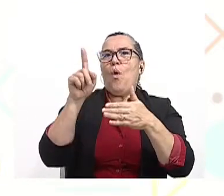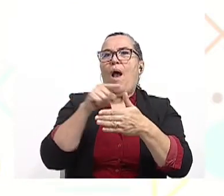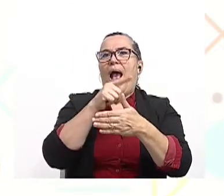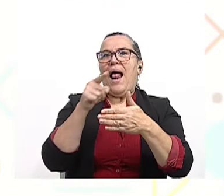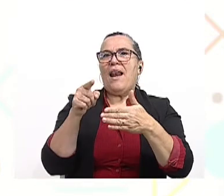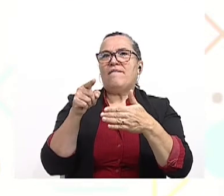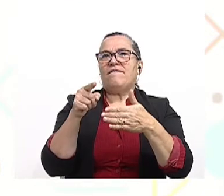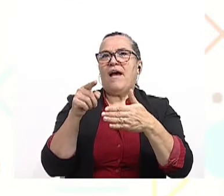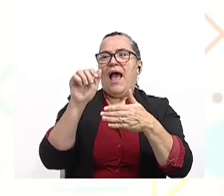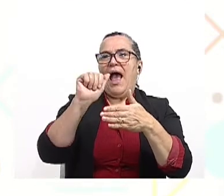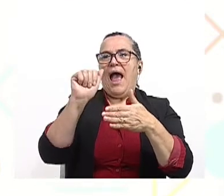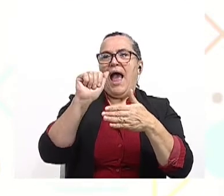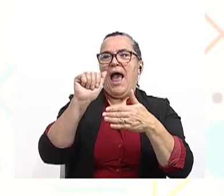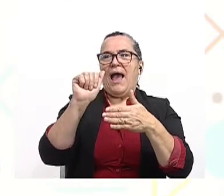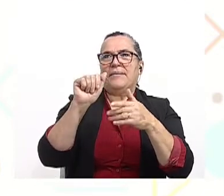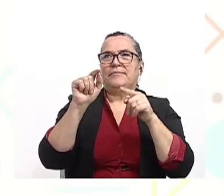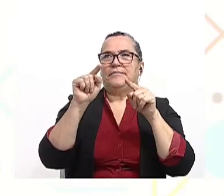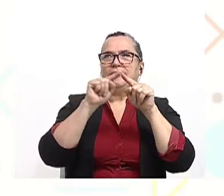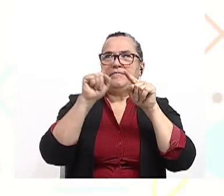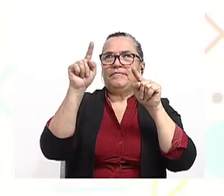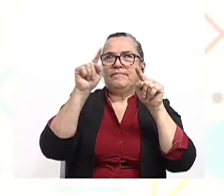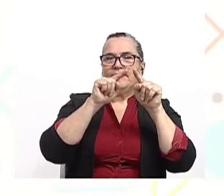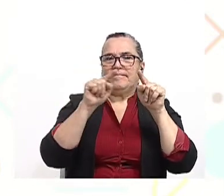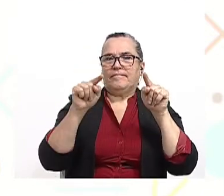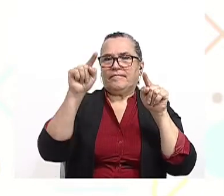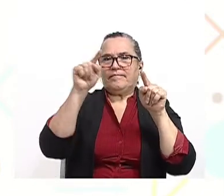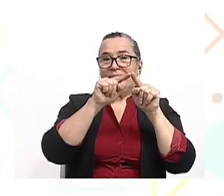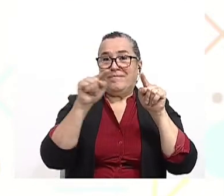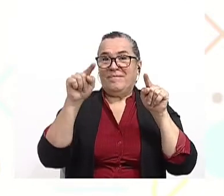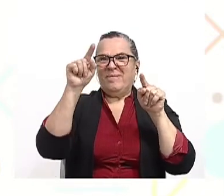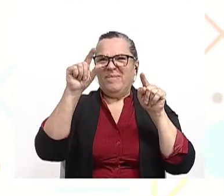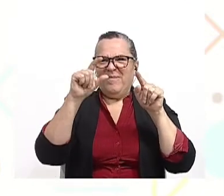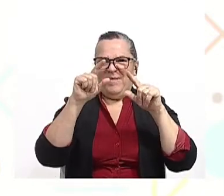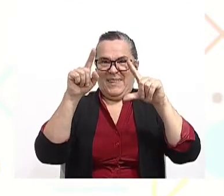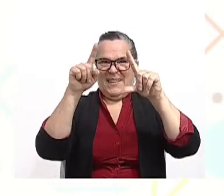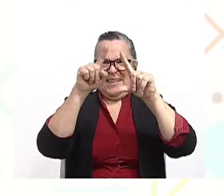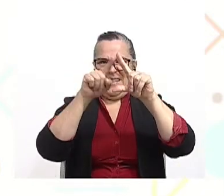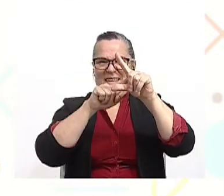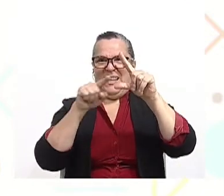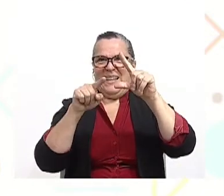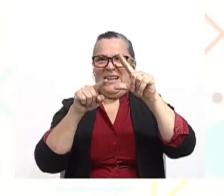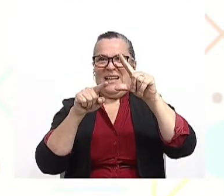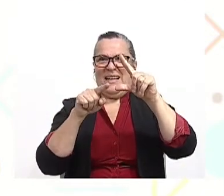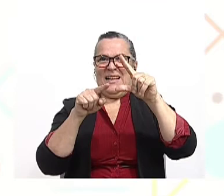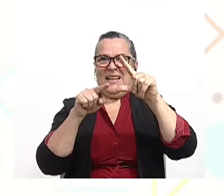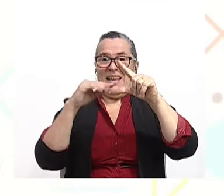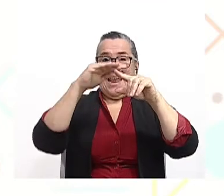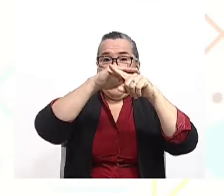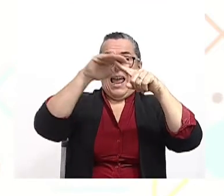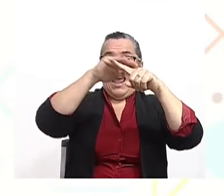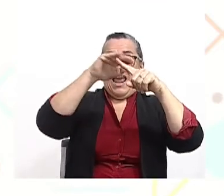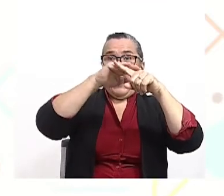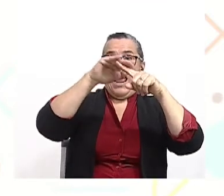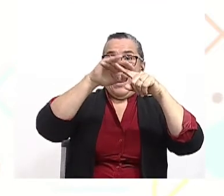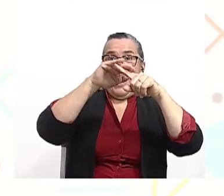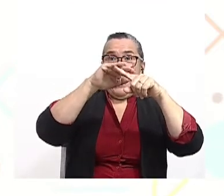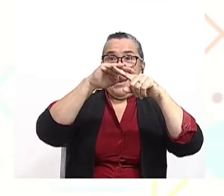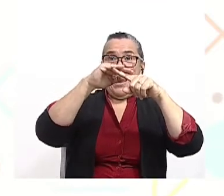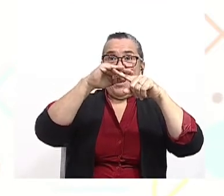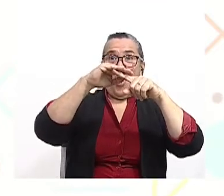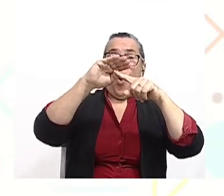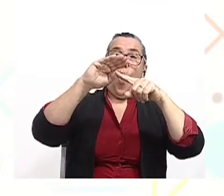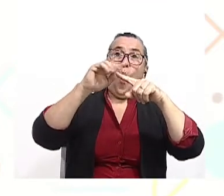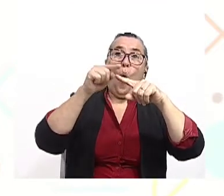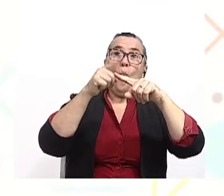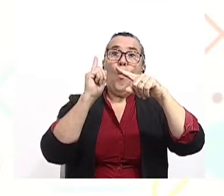acá. Observemos ahí que se formó un triángulo rectángulo. Observen que el cateto opuesto al ángulo alfa, al ángulo de